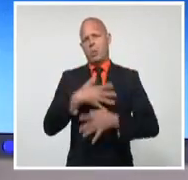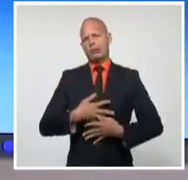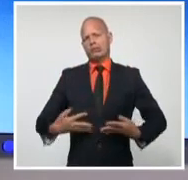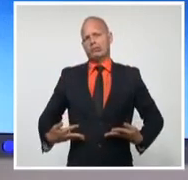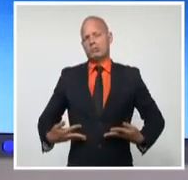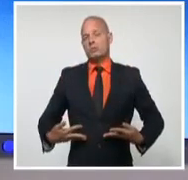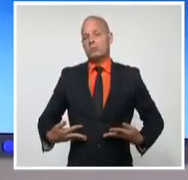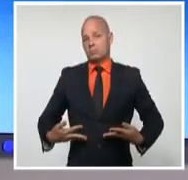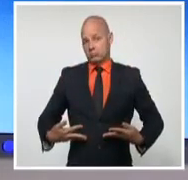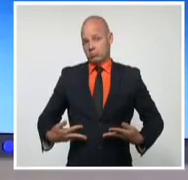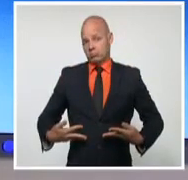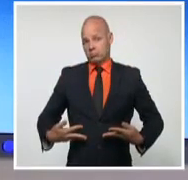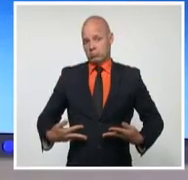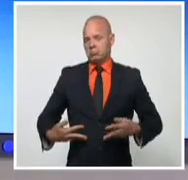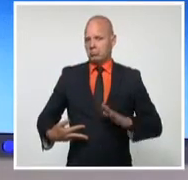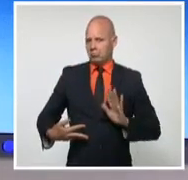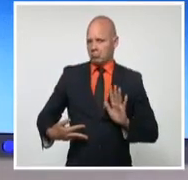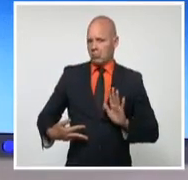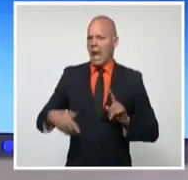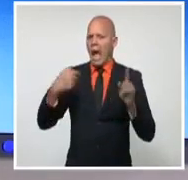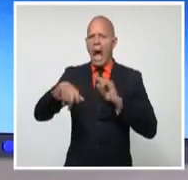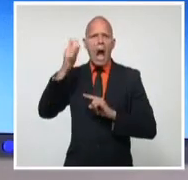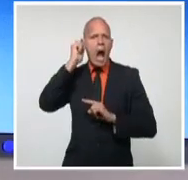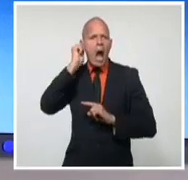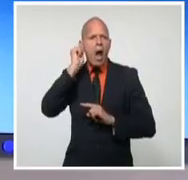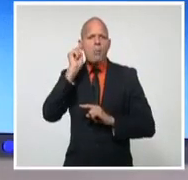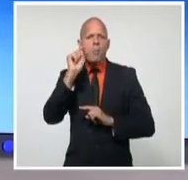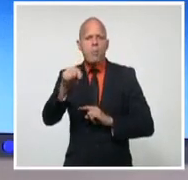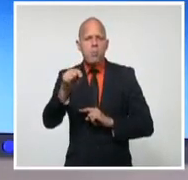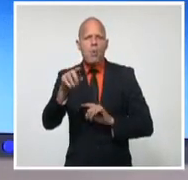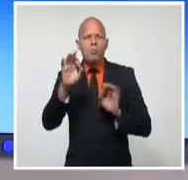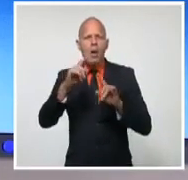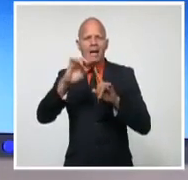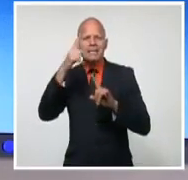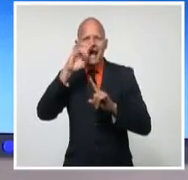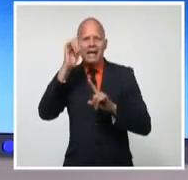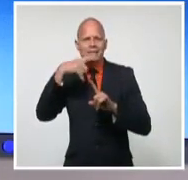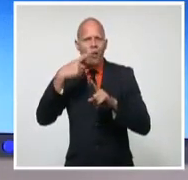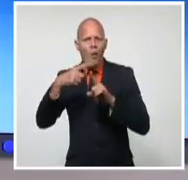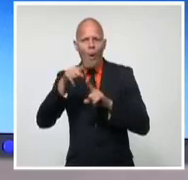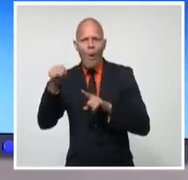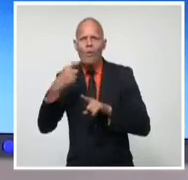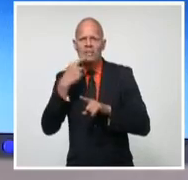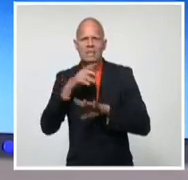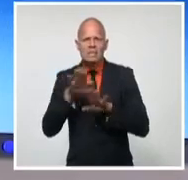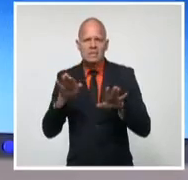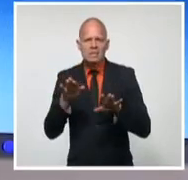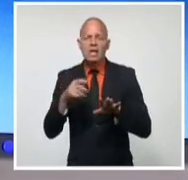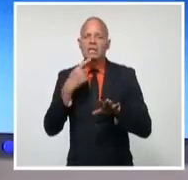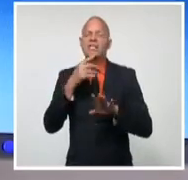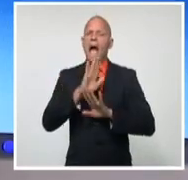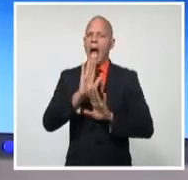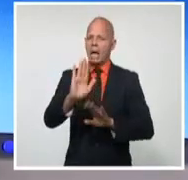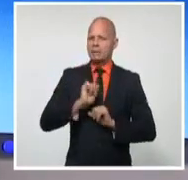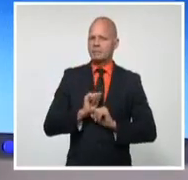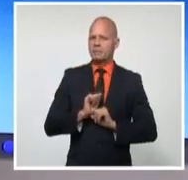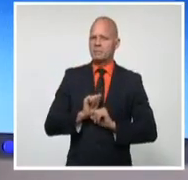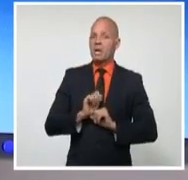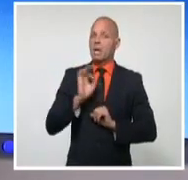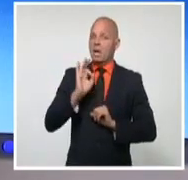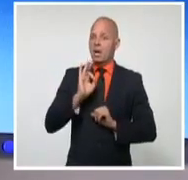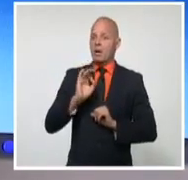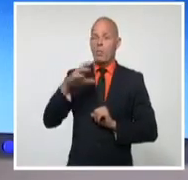ahora les digo que la madrina ha fungido nada más y nada menos que como la emisaria, sí, el enlace entre el gobierno de